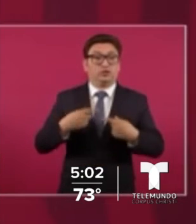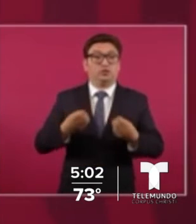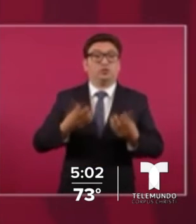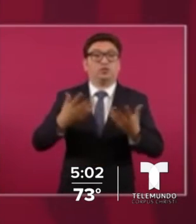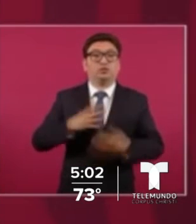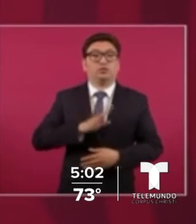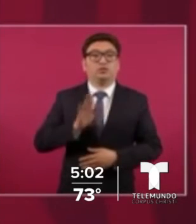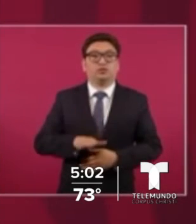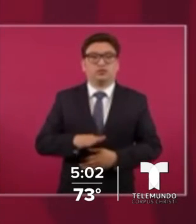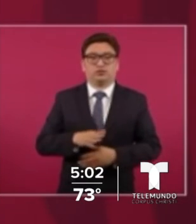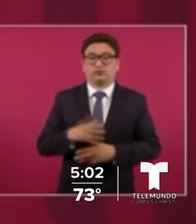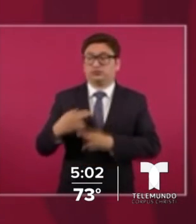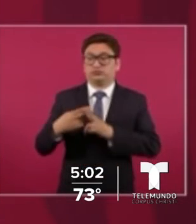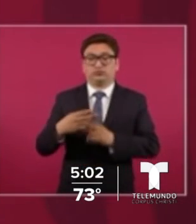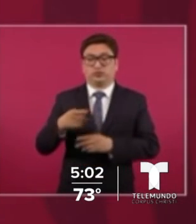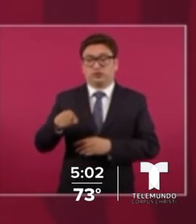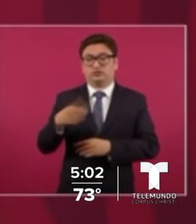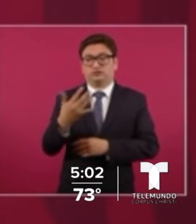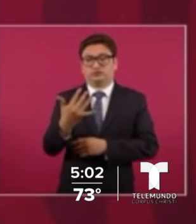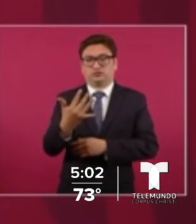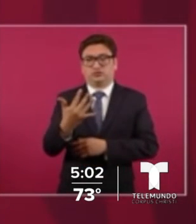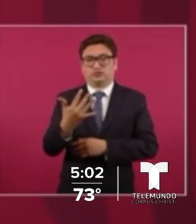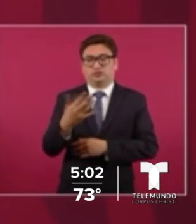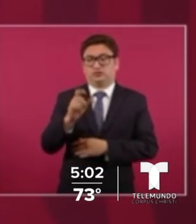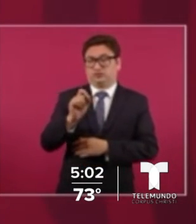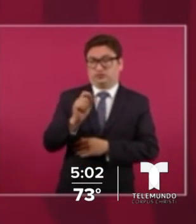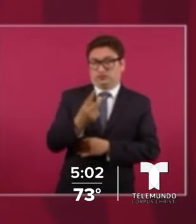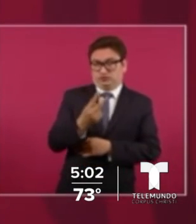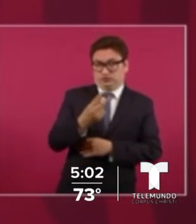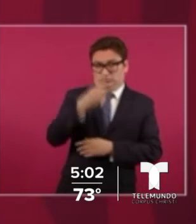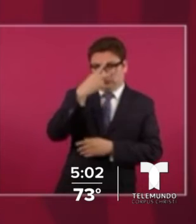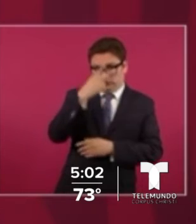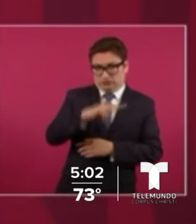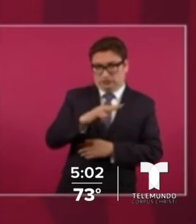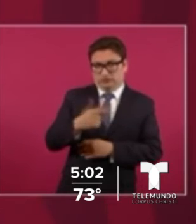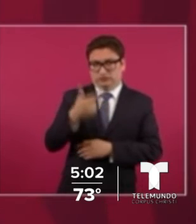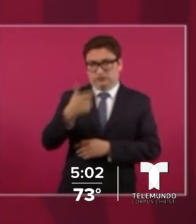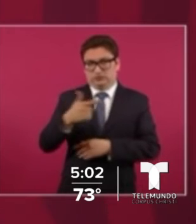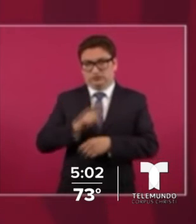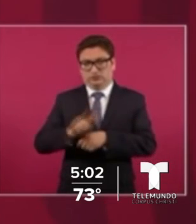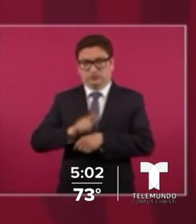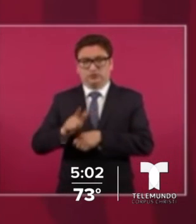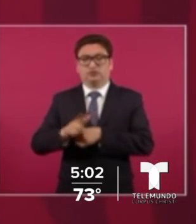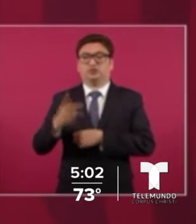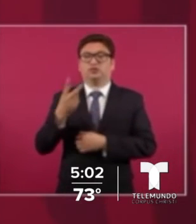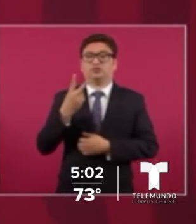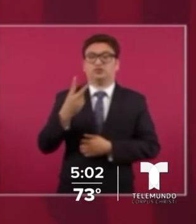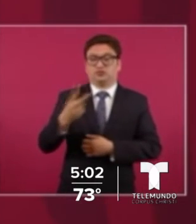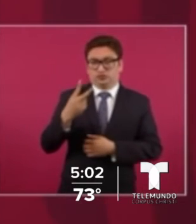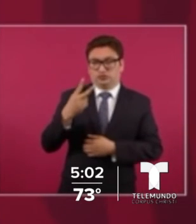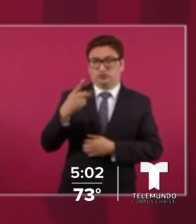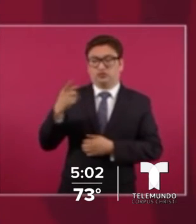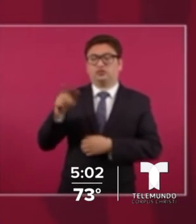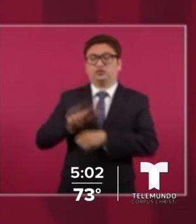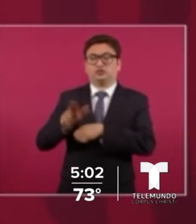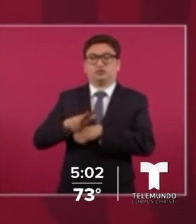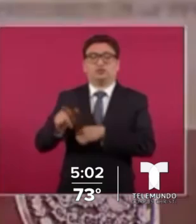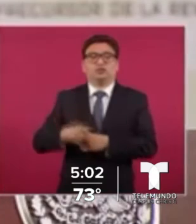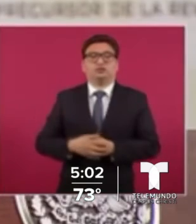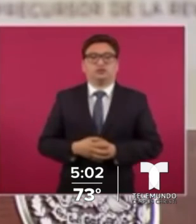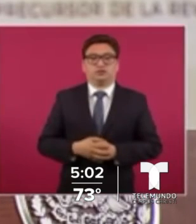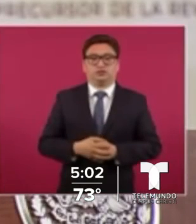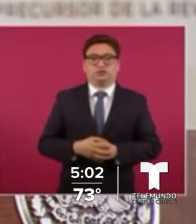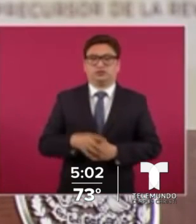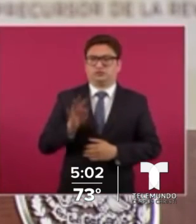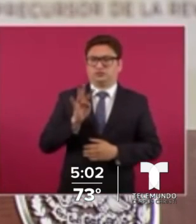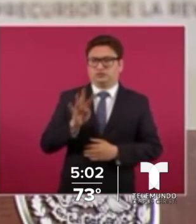fallecidos 22 de méxico 7 de guatemala 2 de honduras y